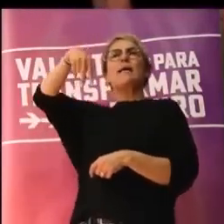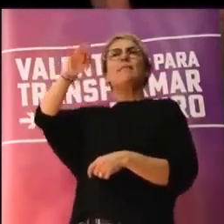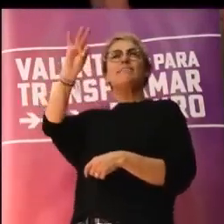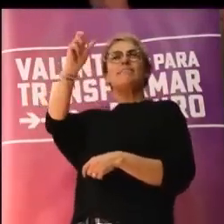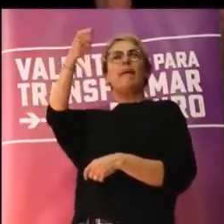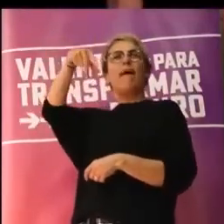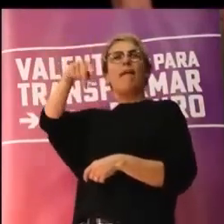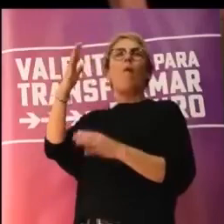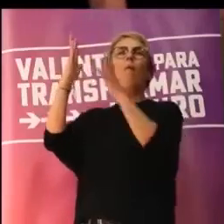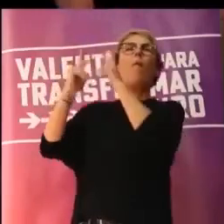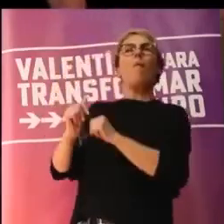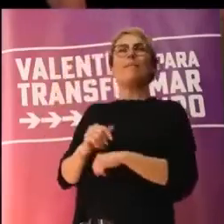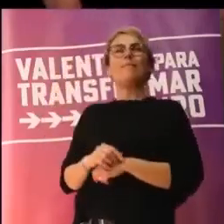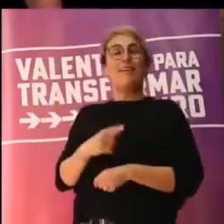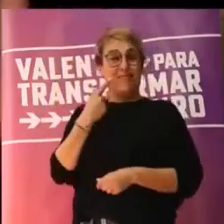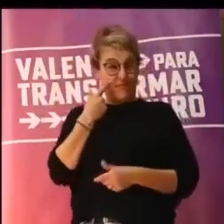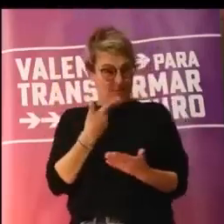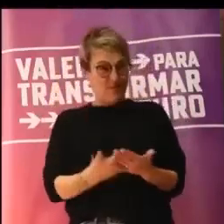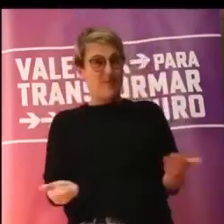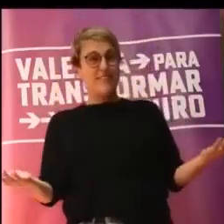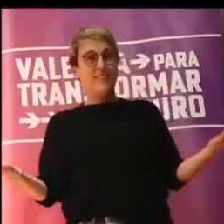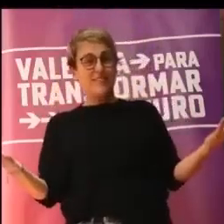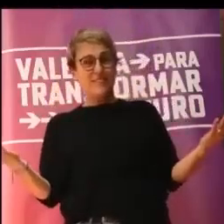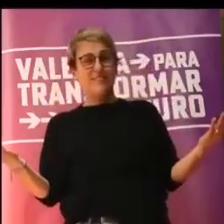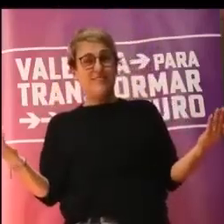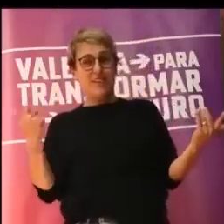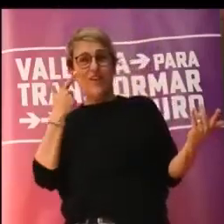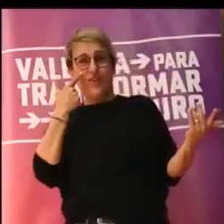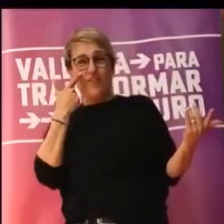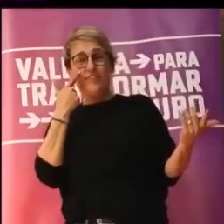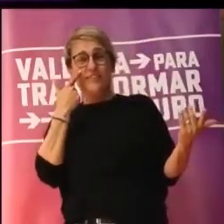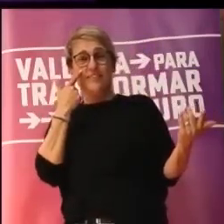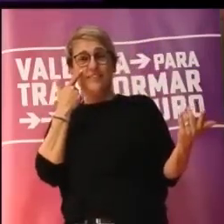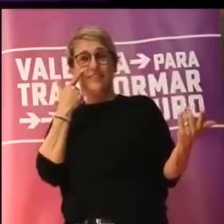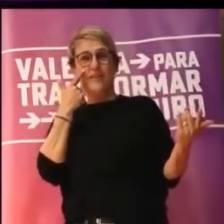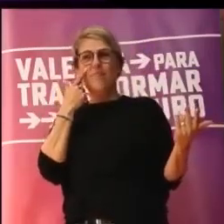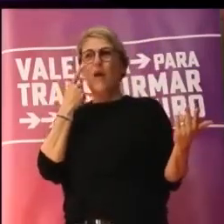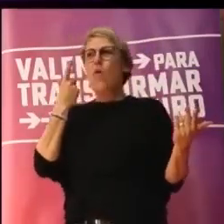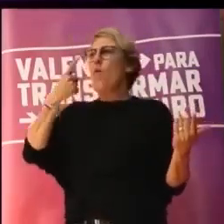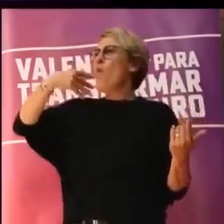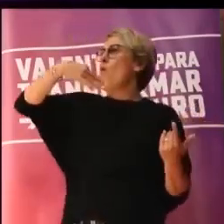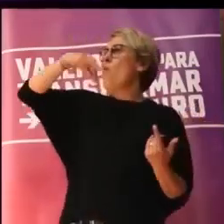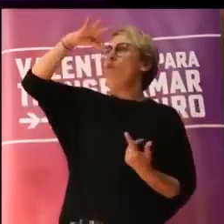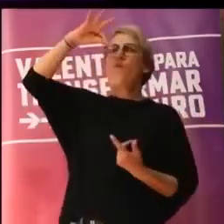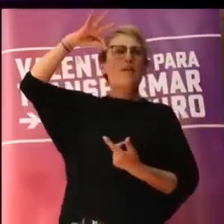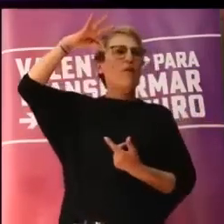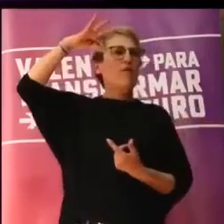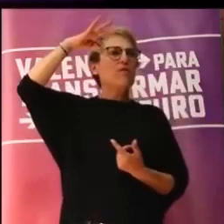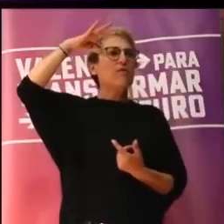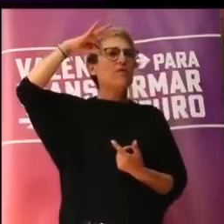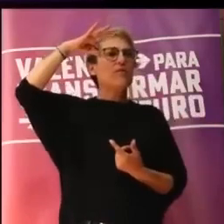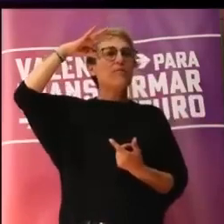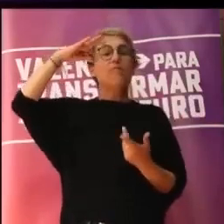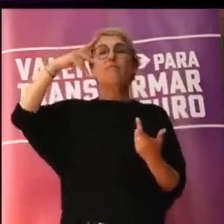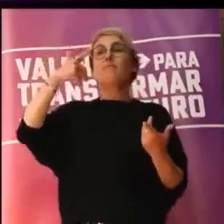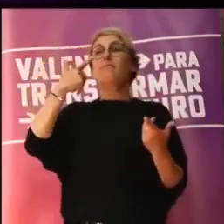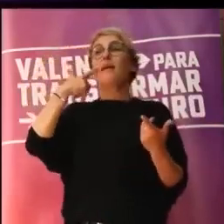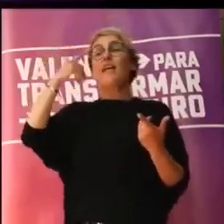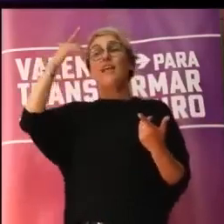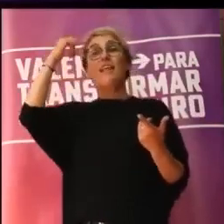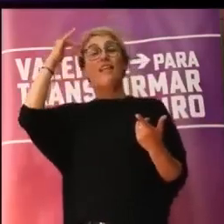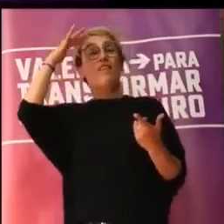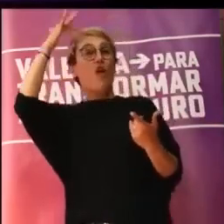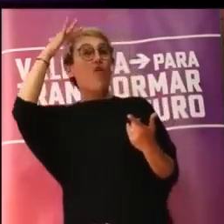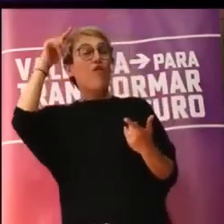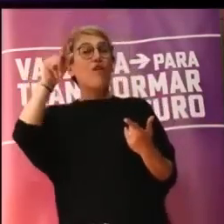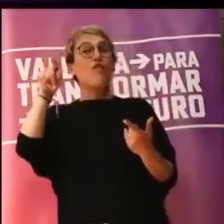gente defiende a los escuadristas nazis? ¿Y quiénes son los únicos que son adversarios ideológicos y dicen,